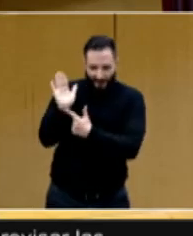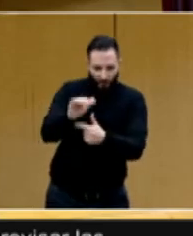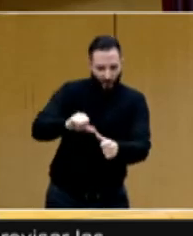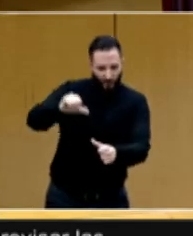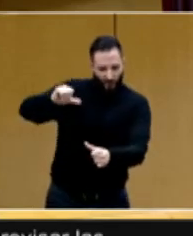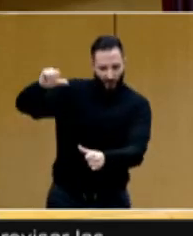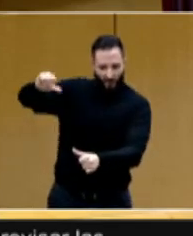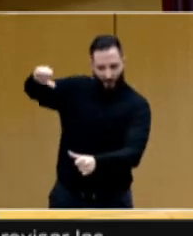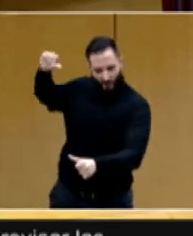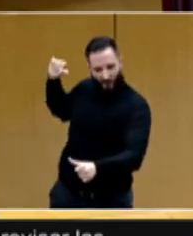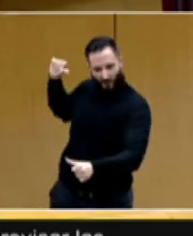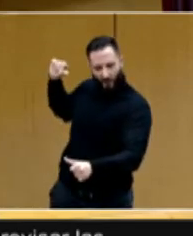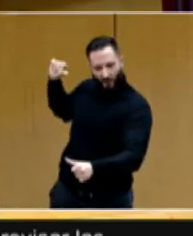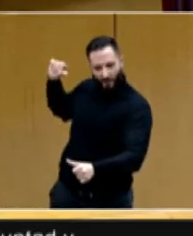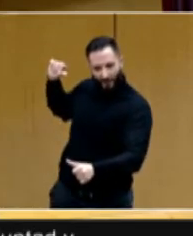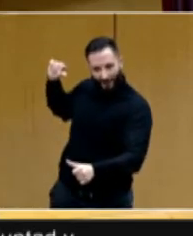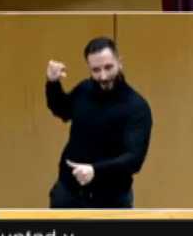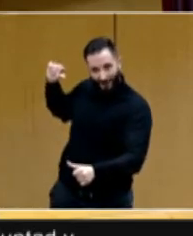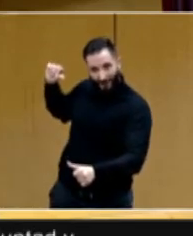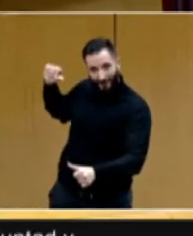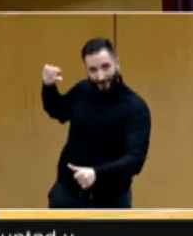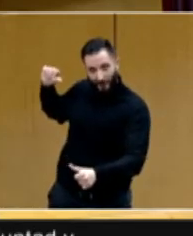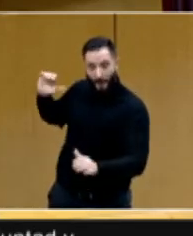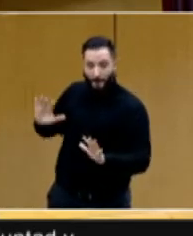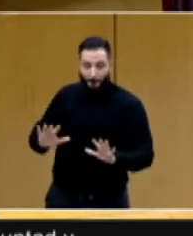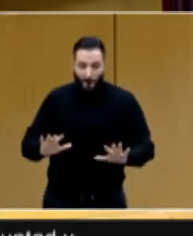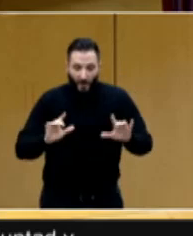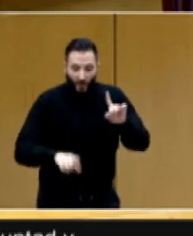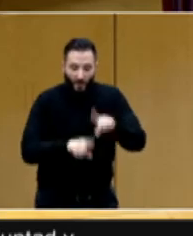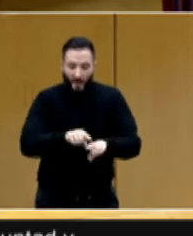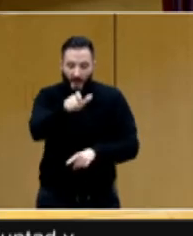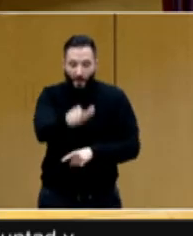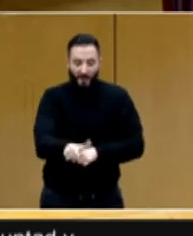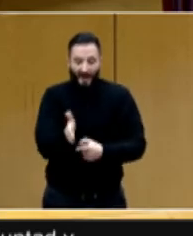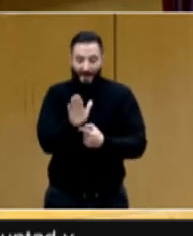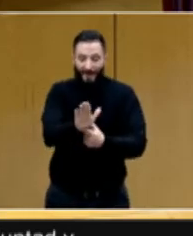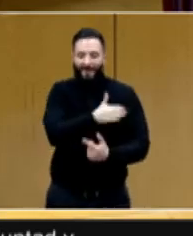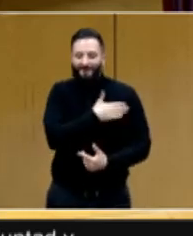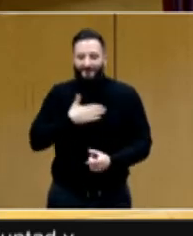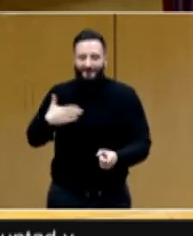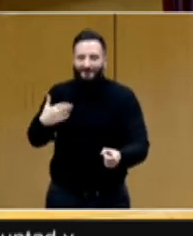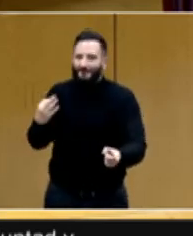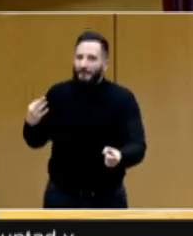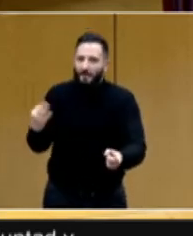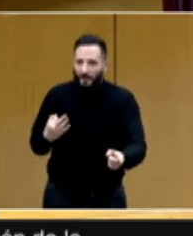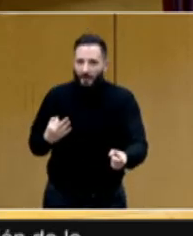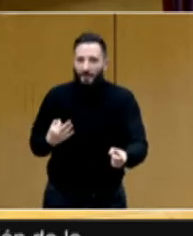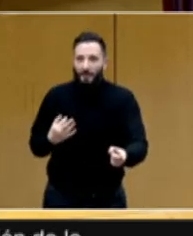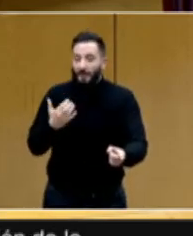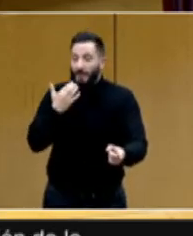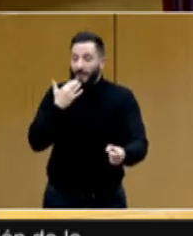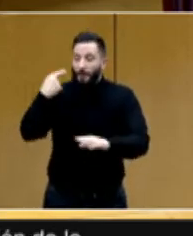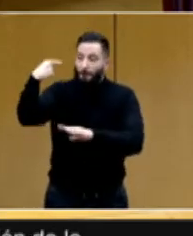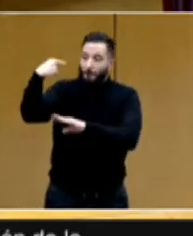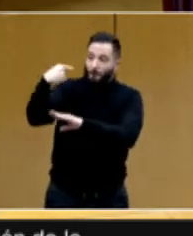pero en función de lo que quiere la persona representada si nos mandata precisamente